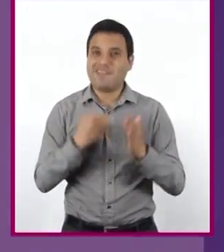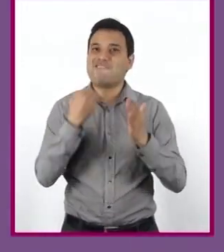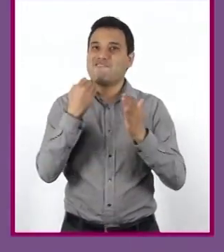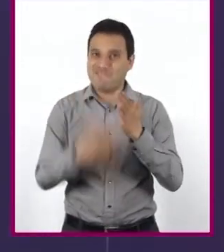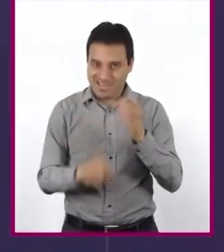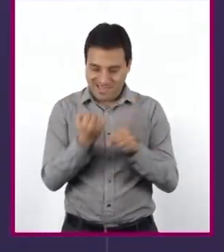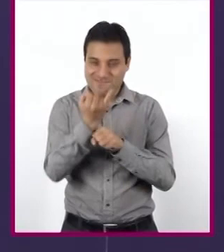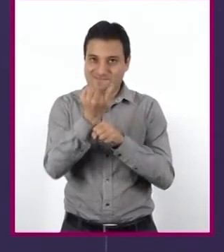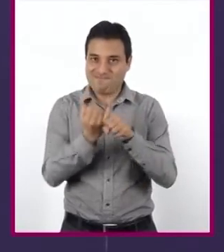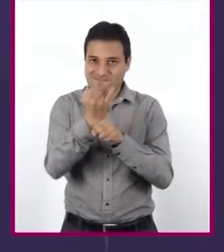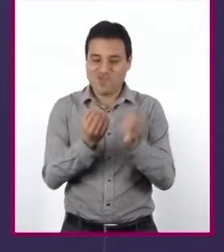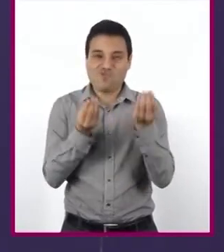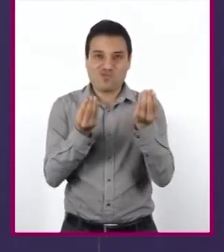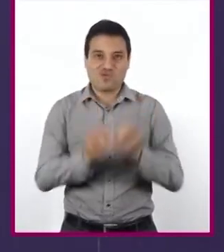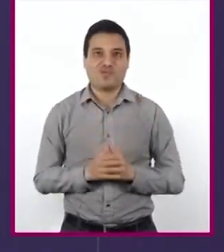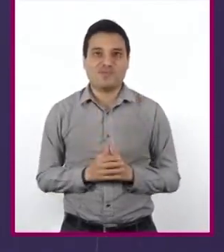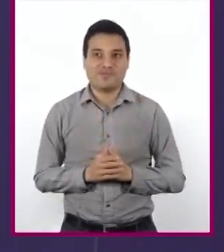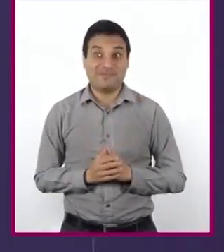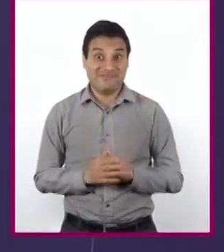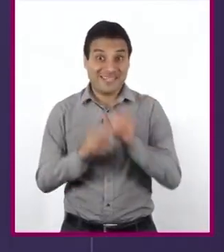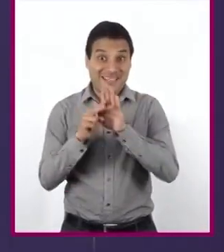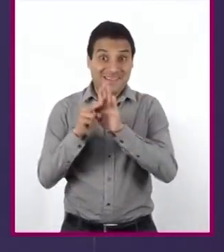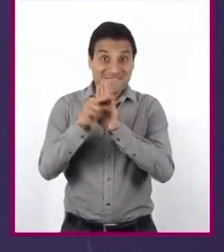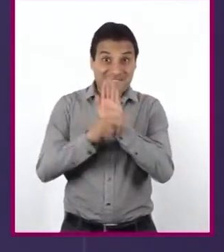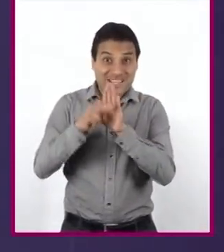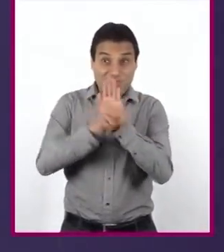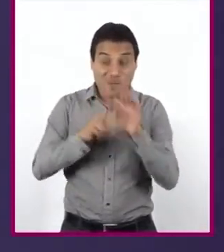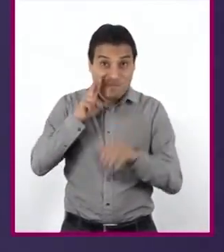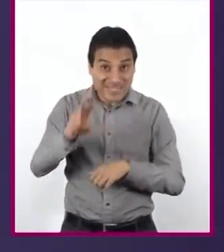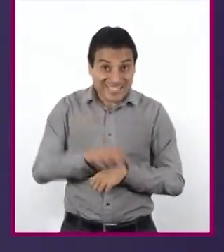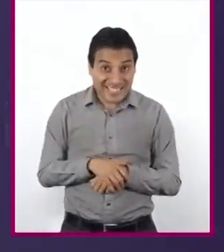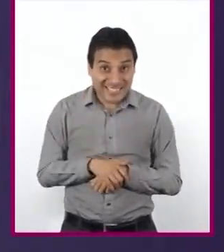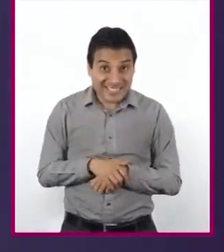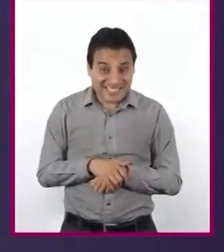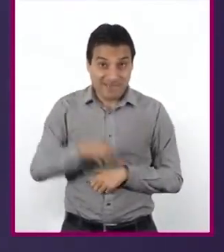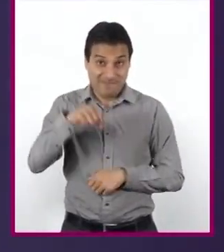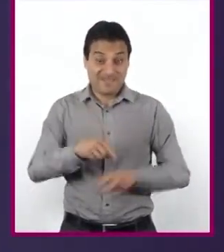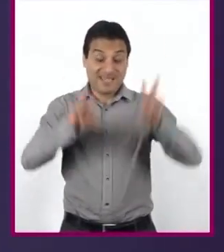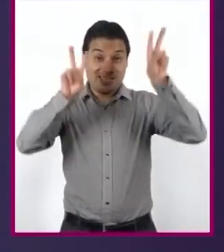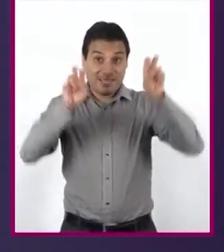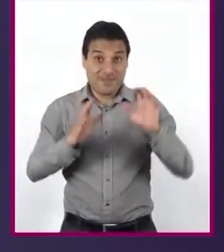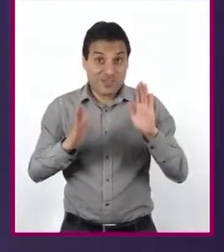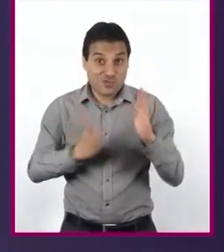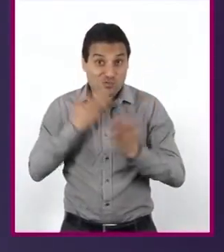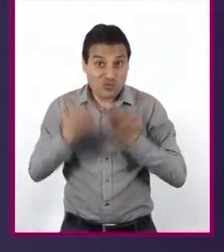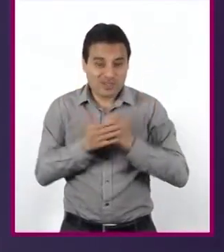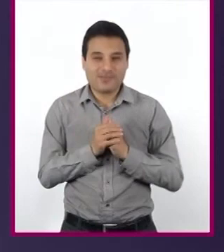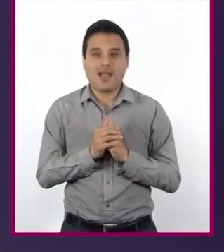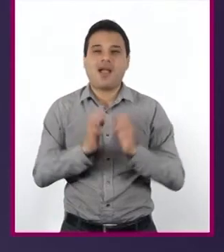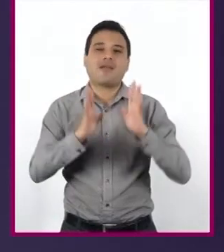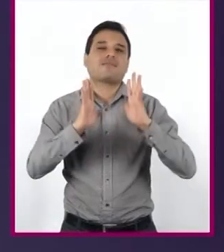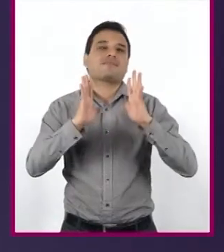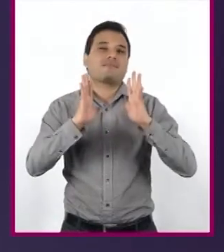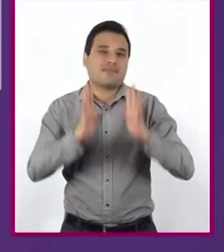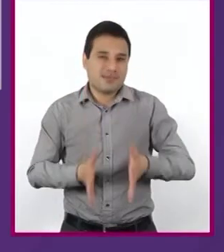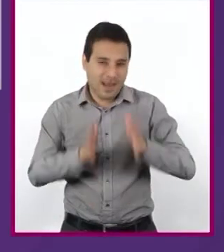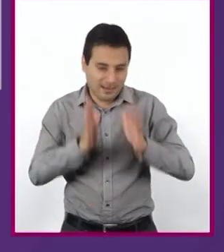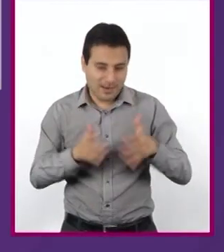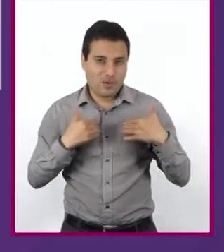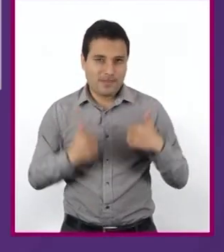aprender. Con base en el video y lo que hemos estudiado durante esta sesión, podemos concluir lo